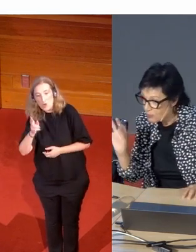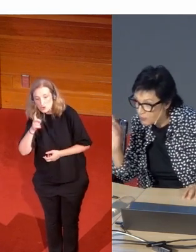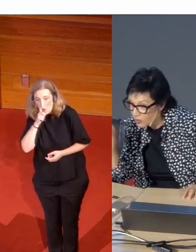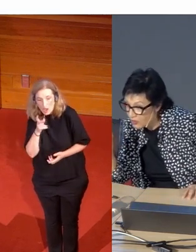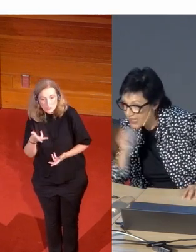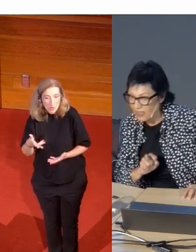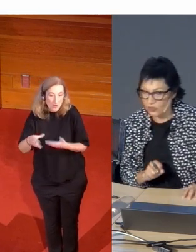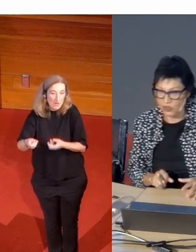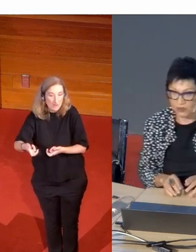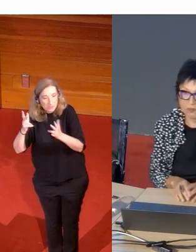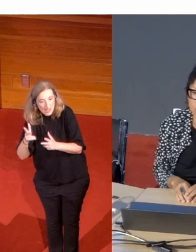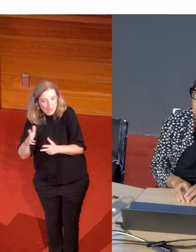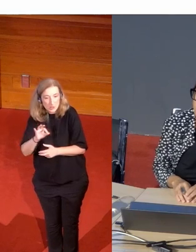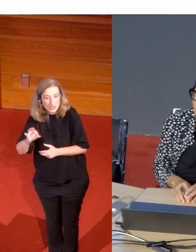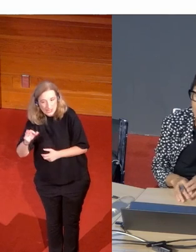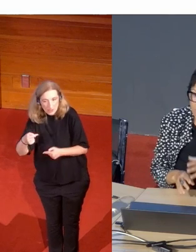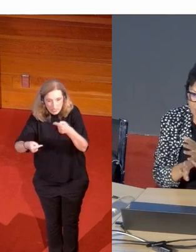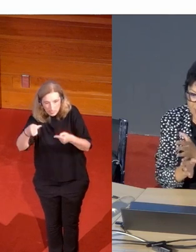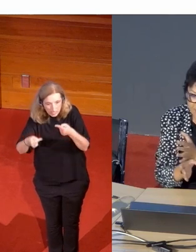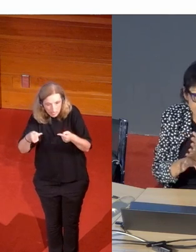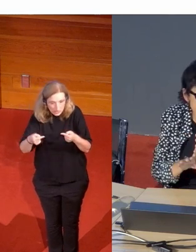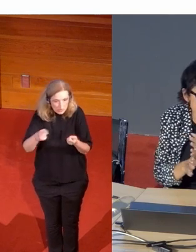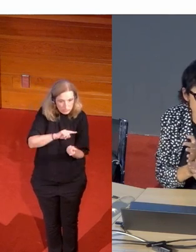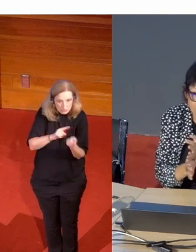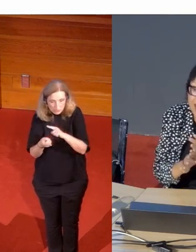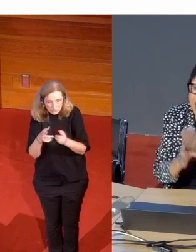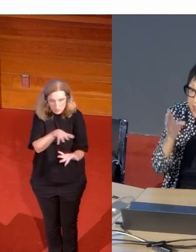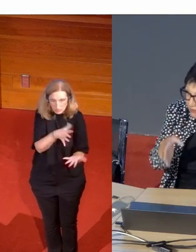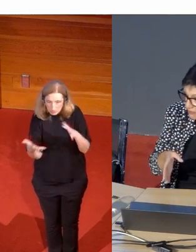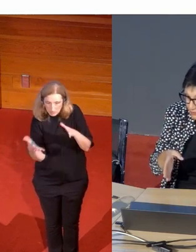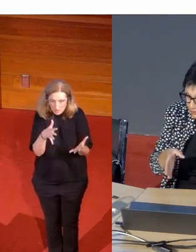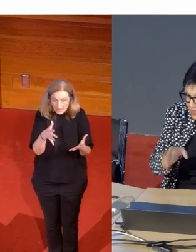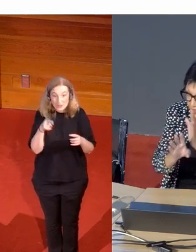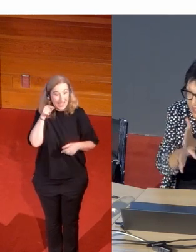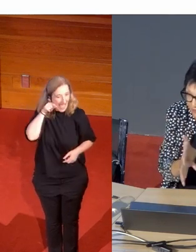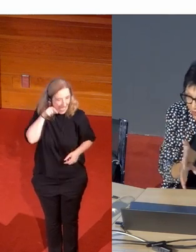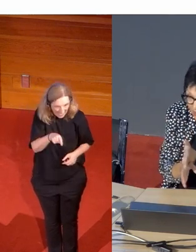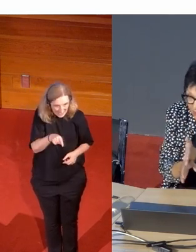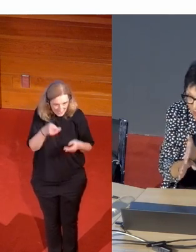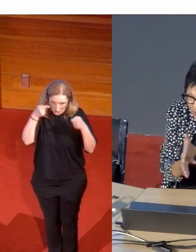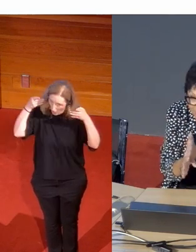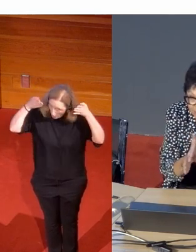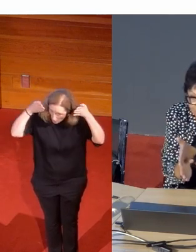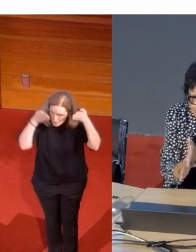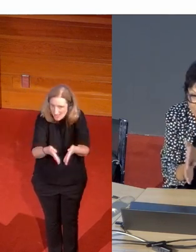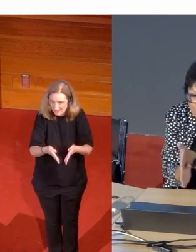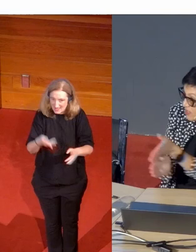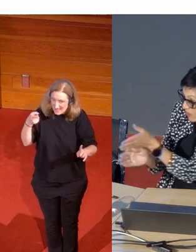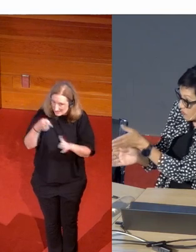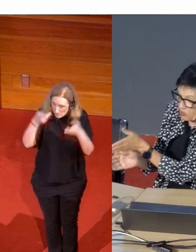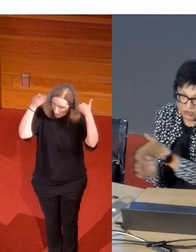republicanos por 500 votos Y dices Ahí es donde hay que enfocarlo porque va